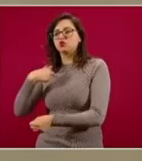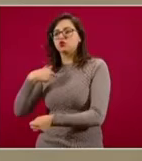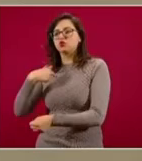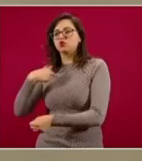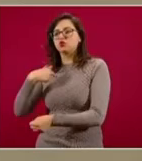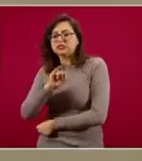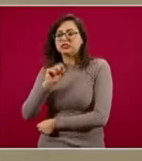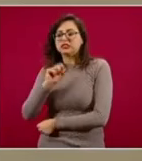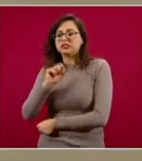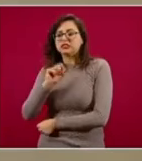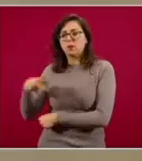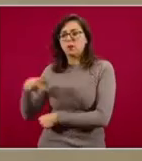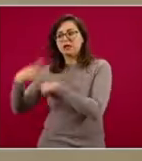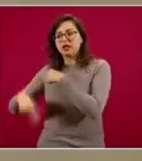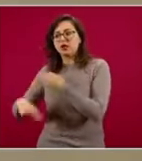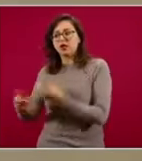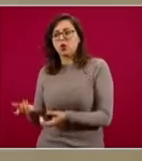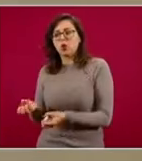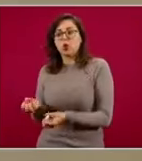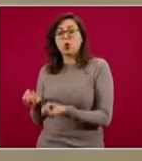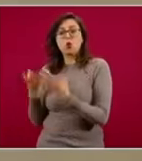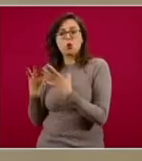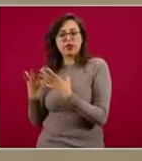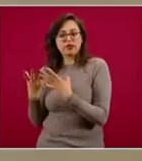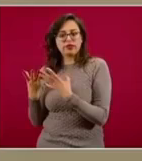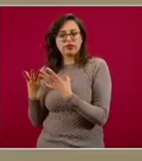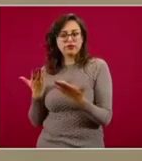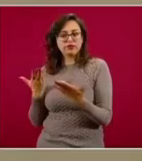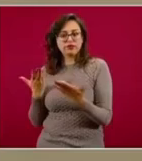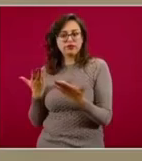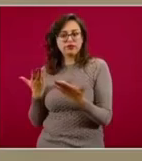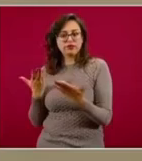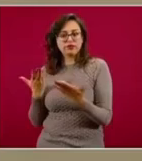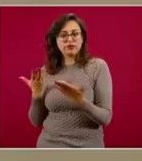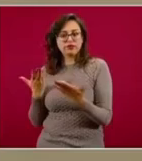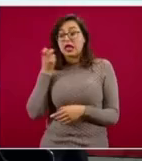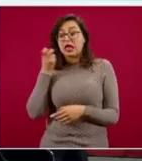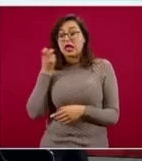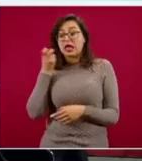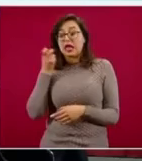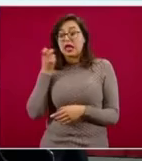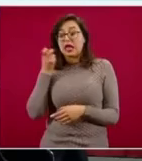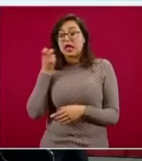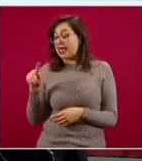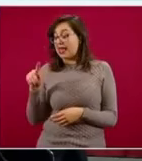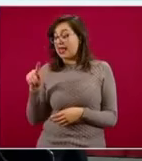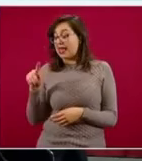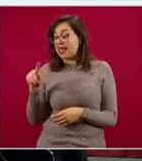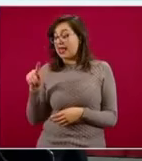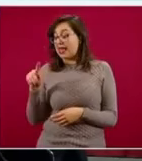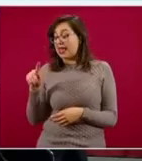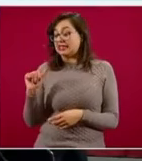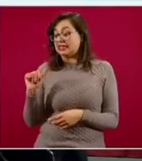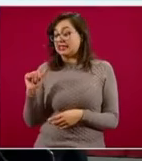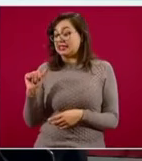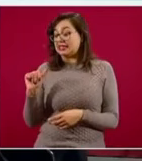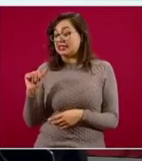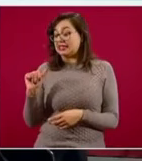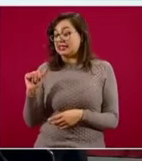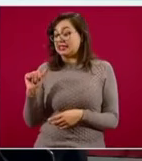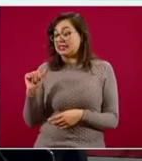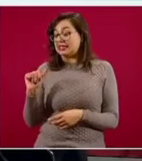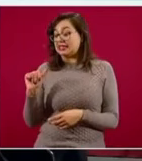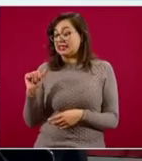la segunda medida, la letalidad, se puede interpretar como un indicador del éxito o